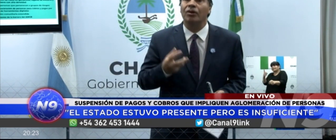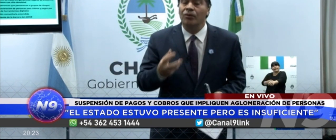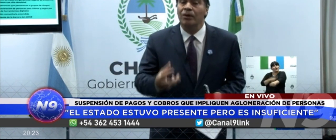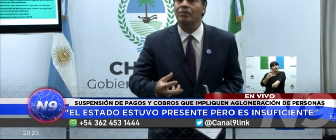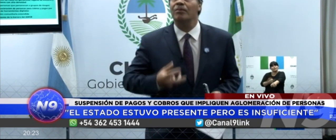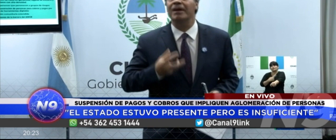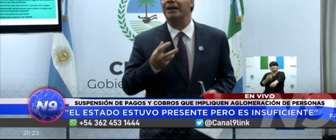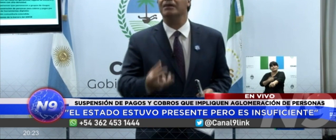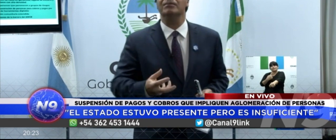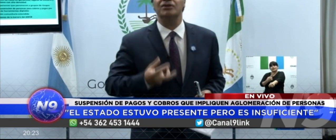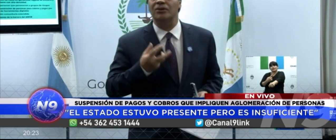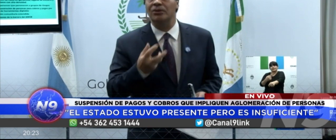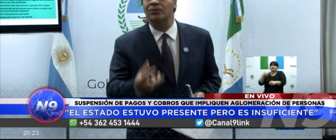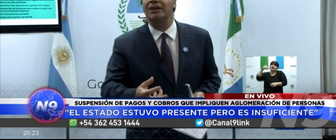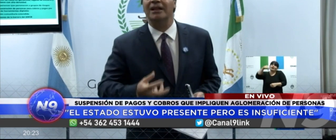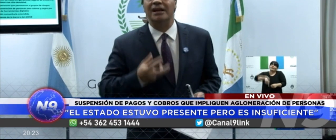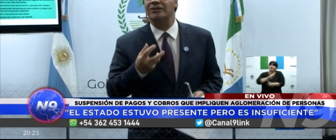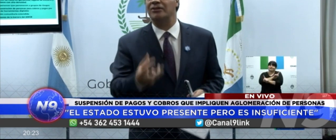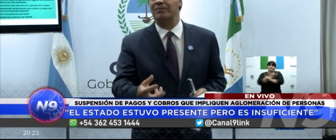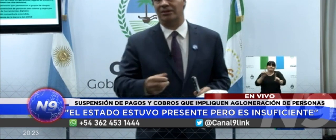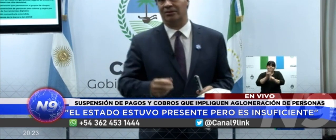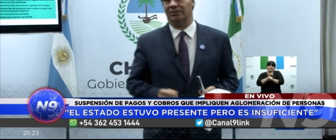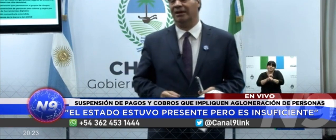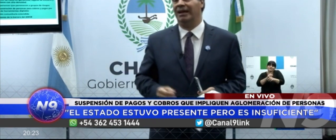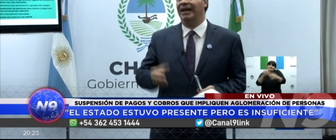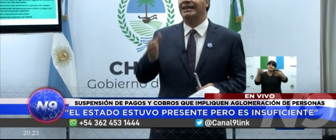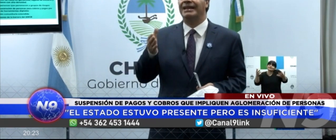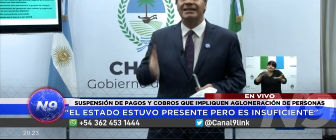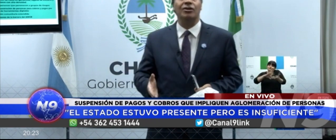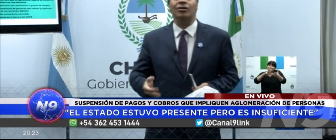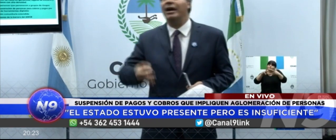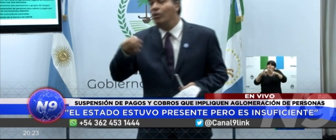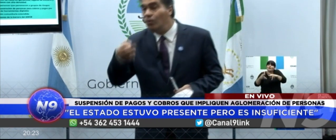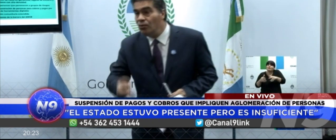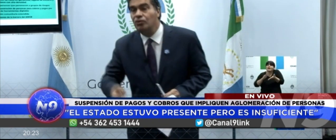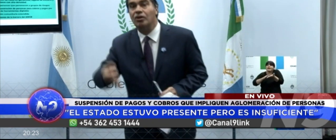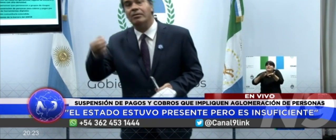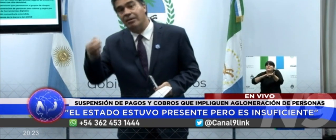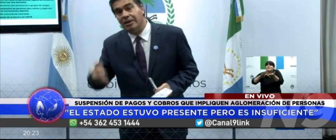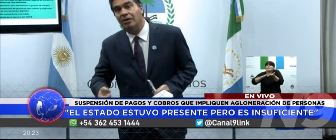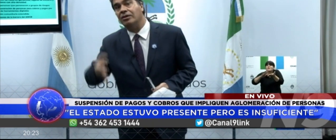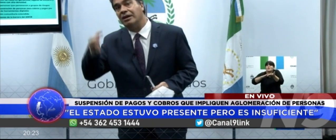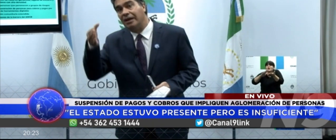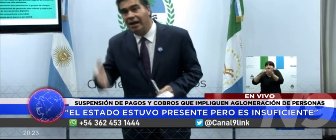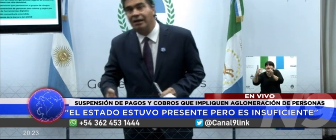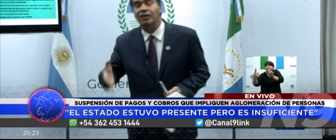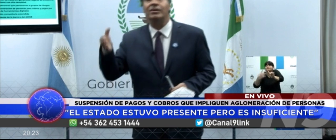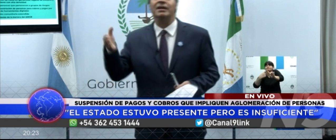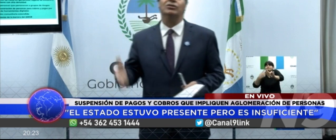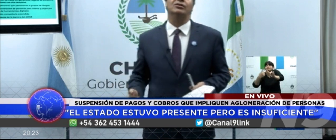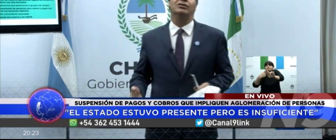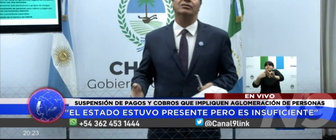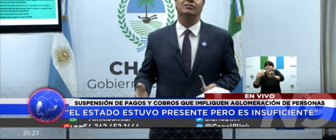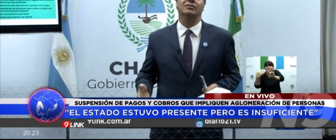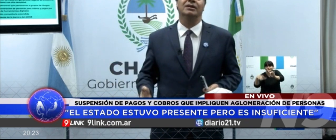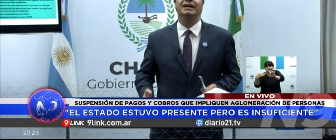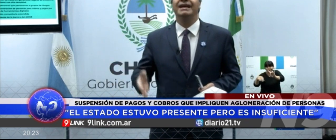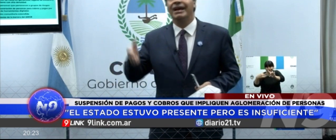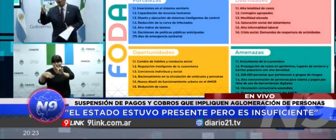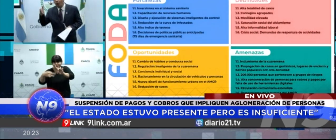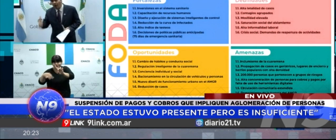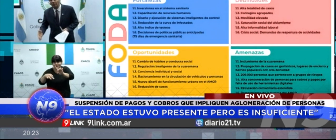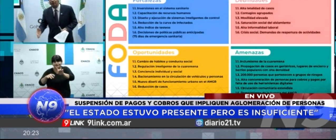por nuevos mecanismos y conductas de relacionamiento. Tercero, el uso de barbijo de carácter obligatorio.